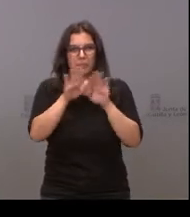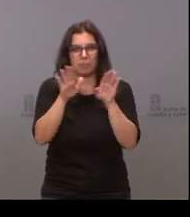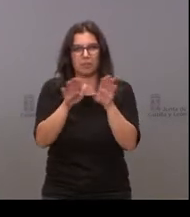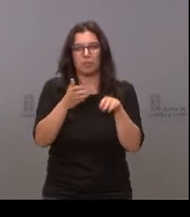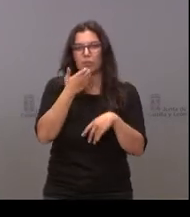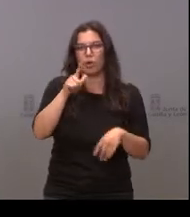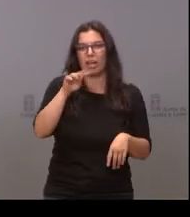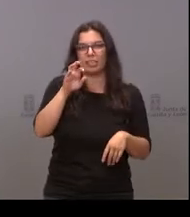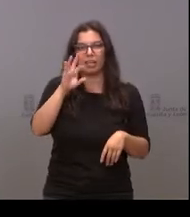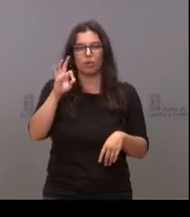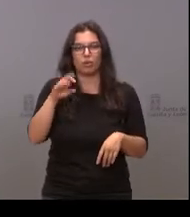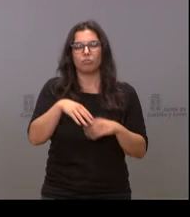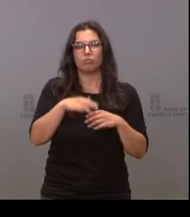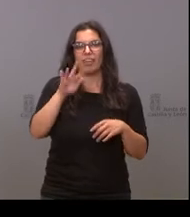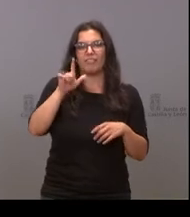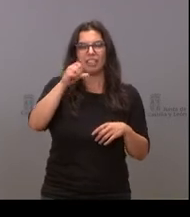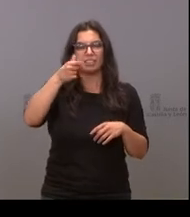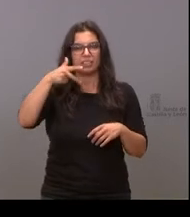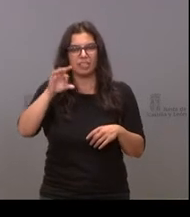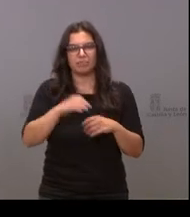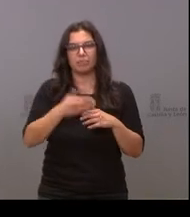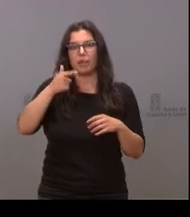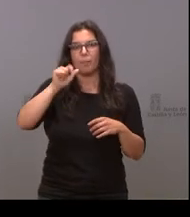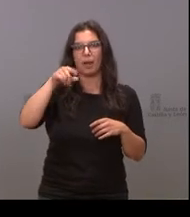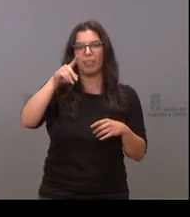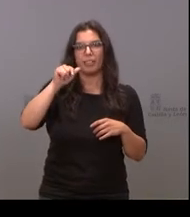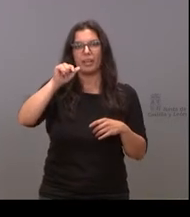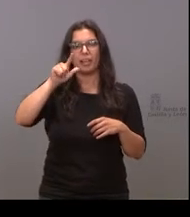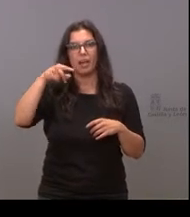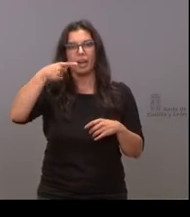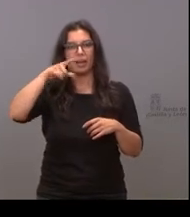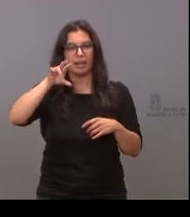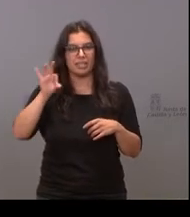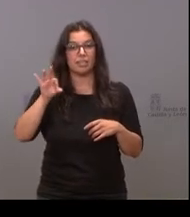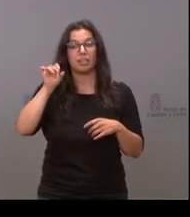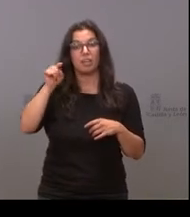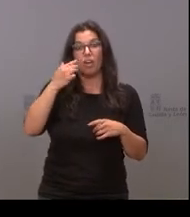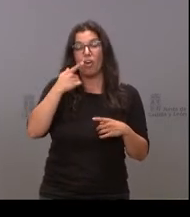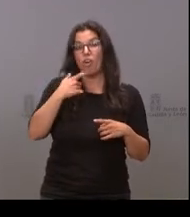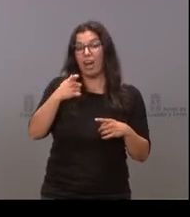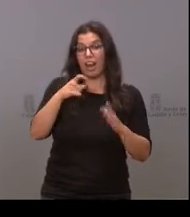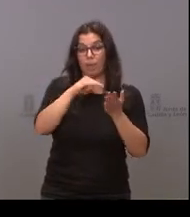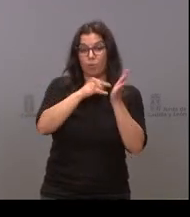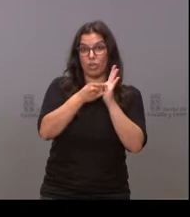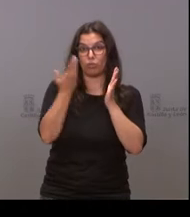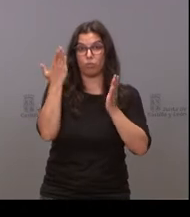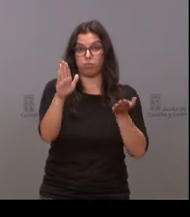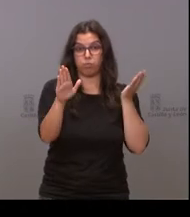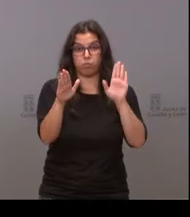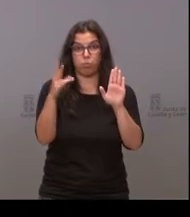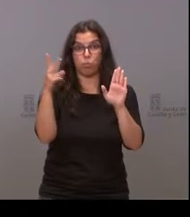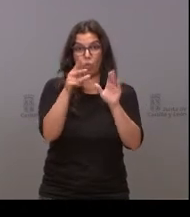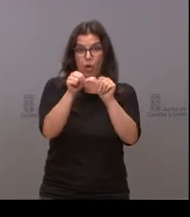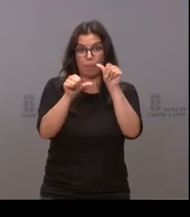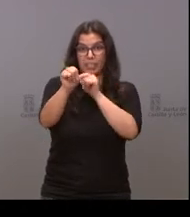la t2 flechas o brandilanes ojalá este sea un punto de inflexión para contribuir a que